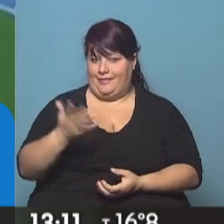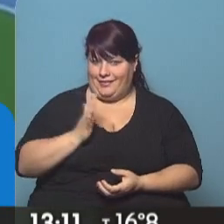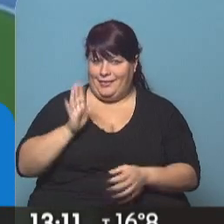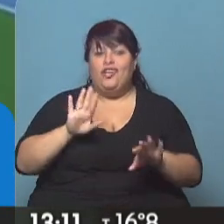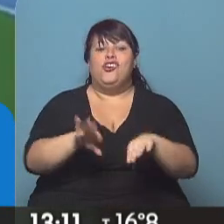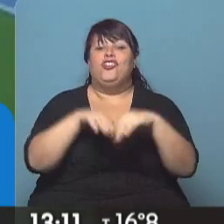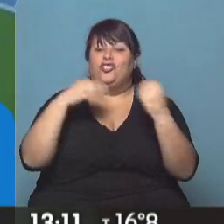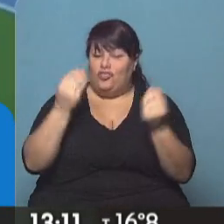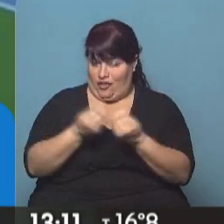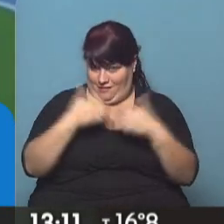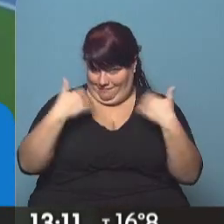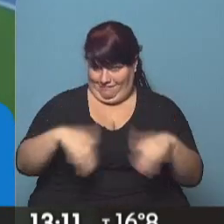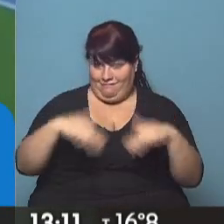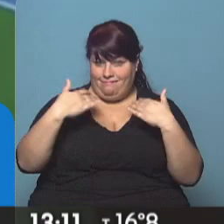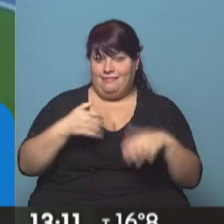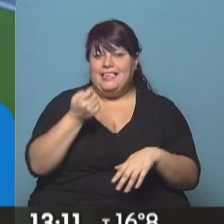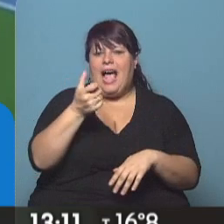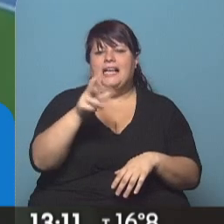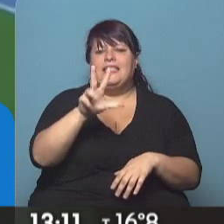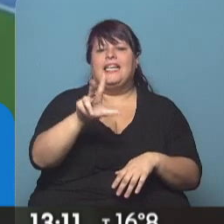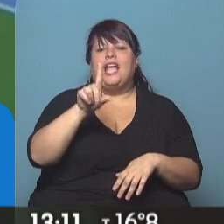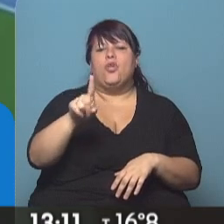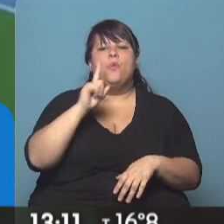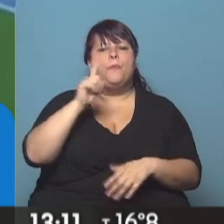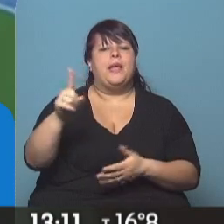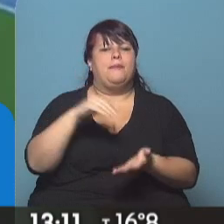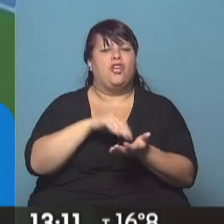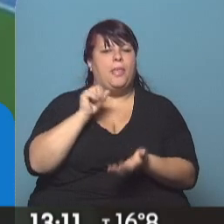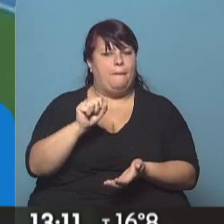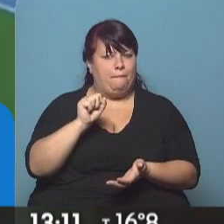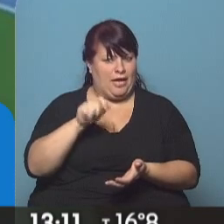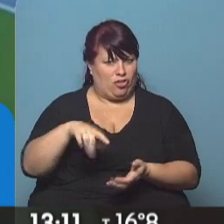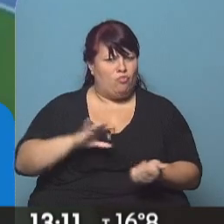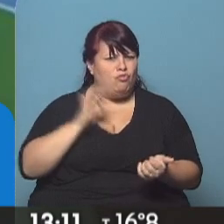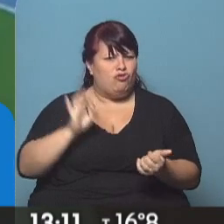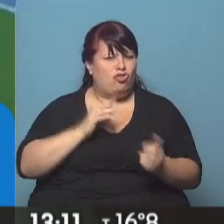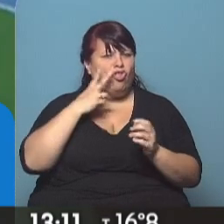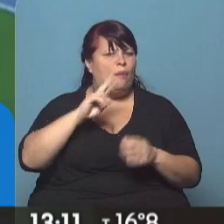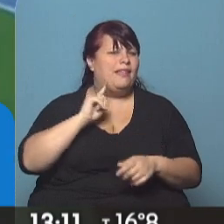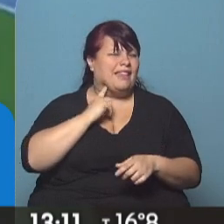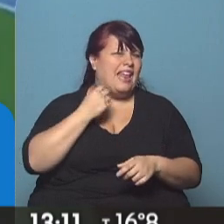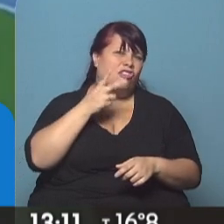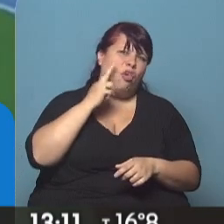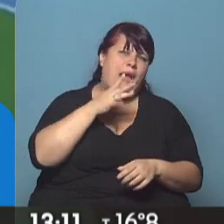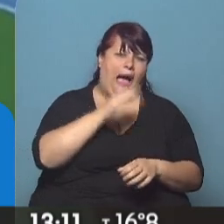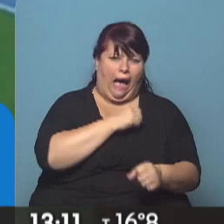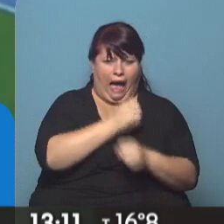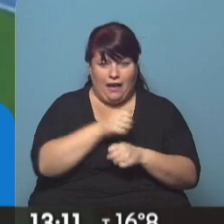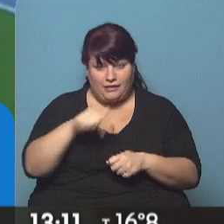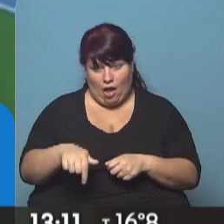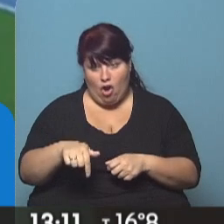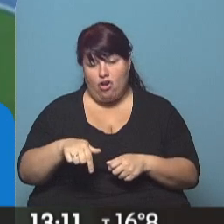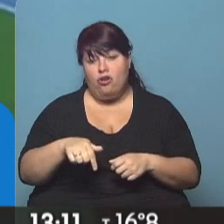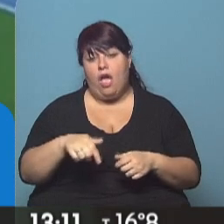suma importantísima casi 31 mil millones de pesos en todos estos años del 2013 son el 14 hasta aquí